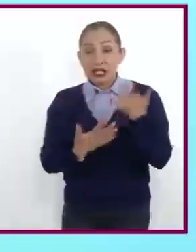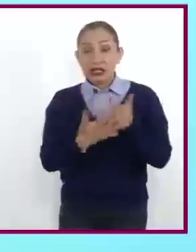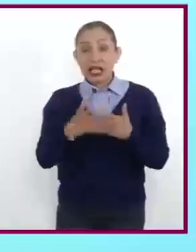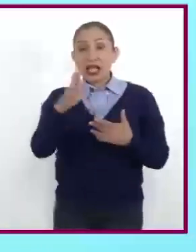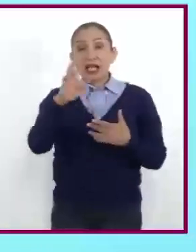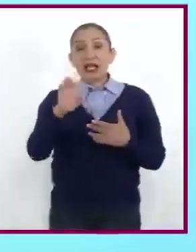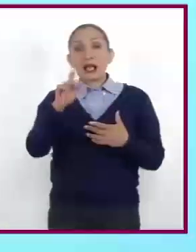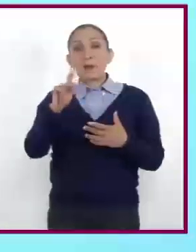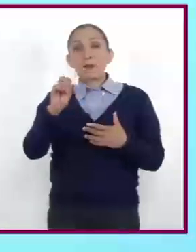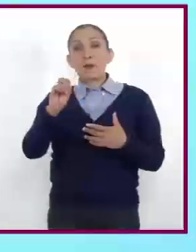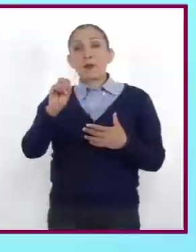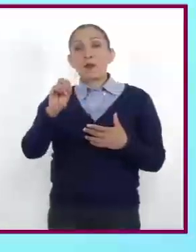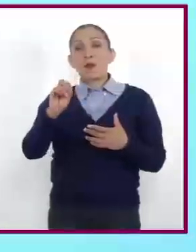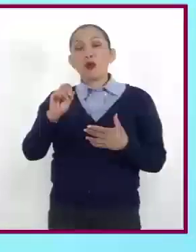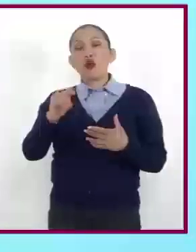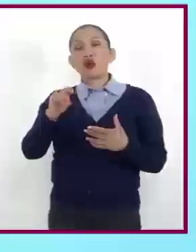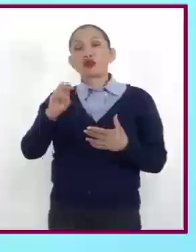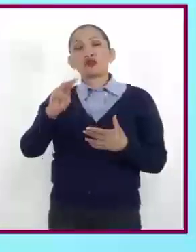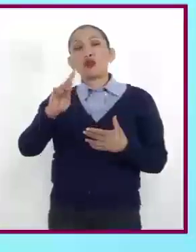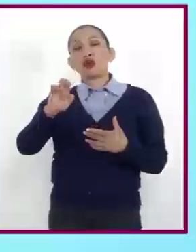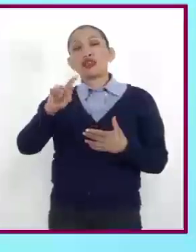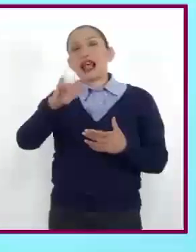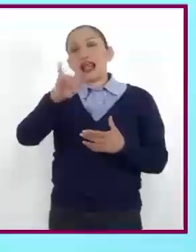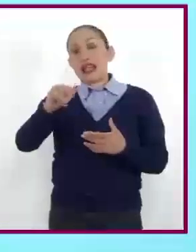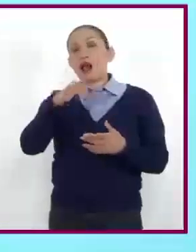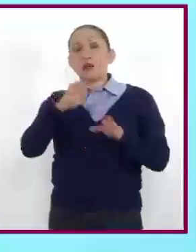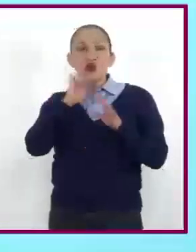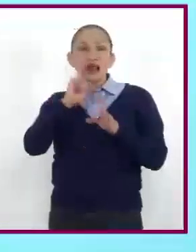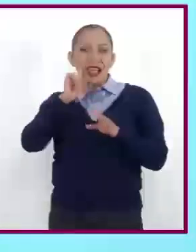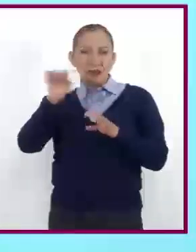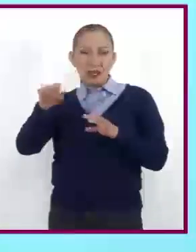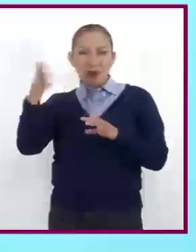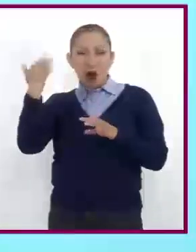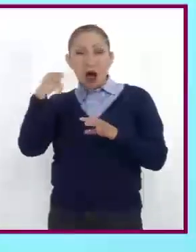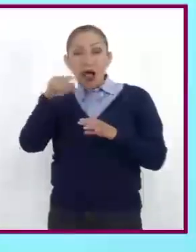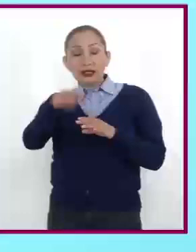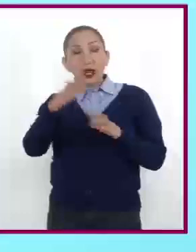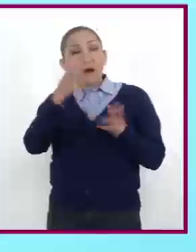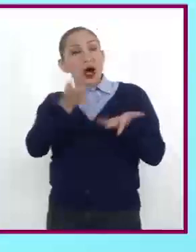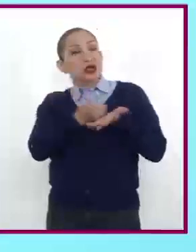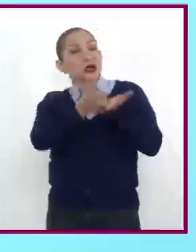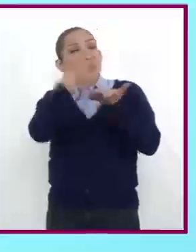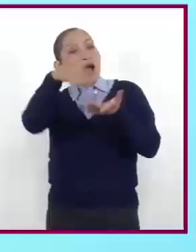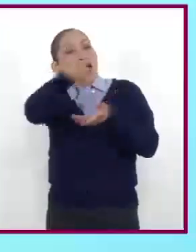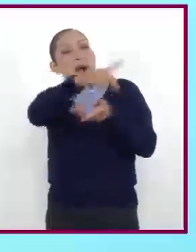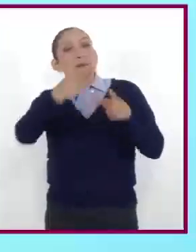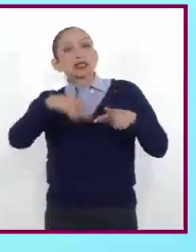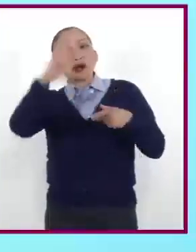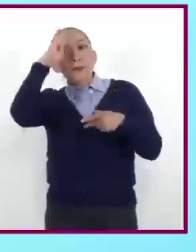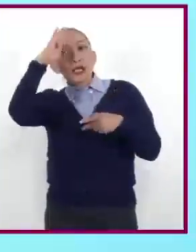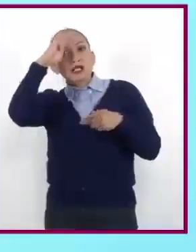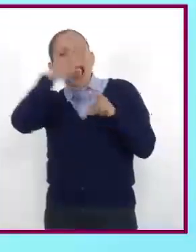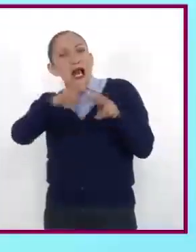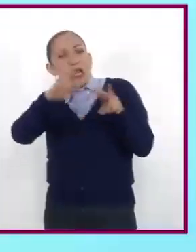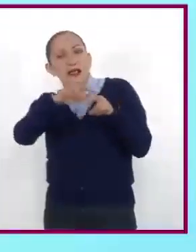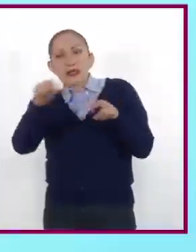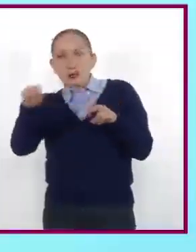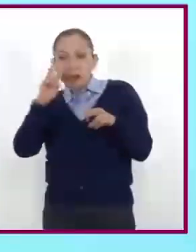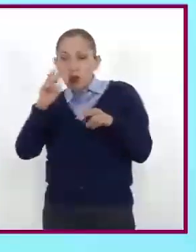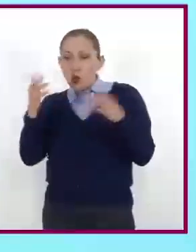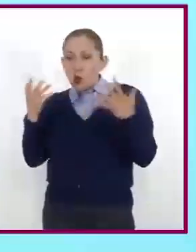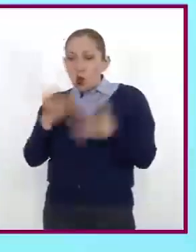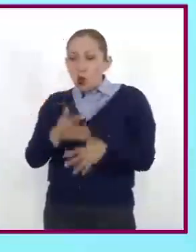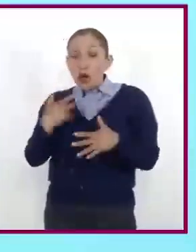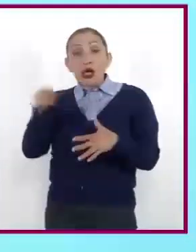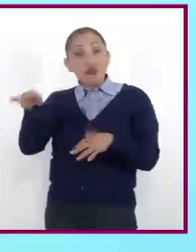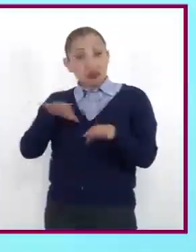como Gardenia Mendoza, además de dar a conocer información, provocan la reflexión en su audiencia, cumpliendo con ello una